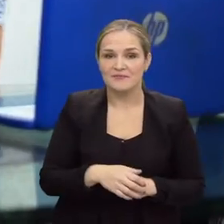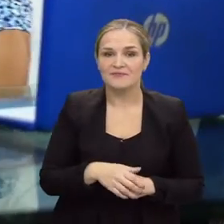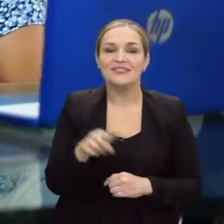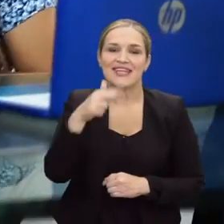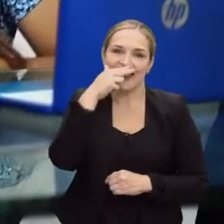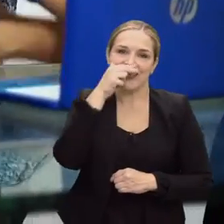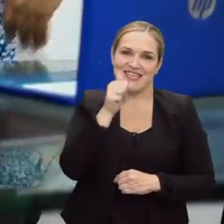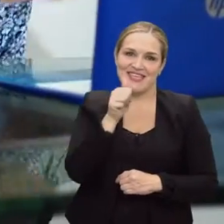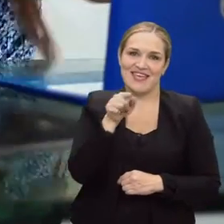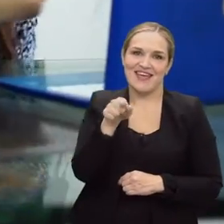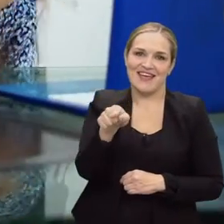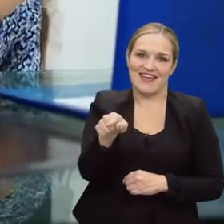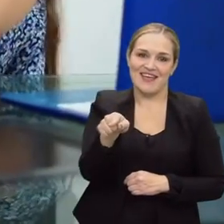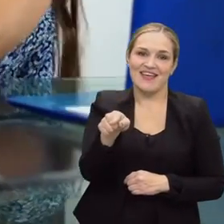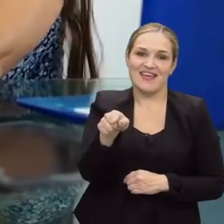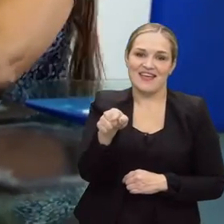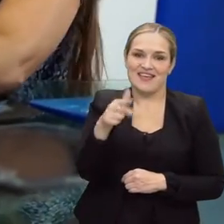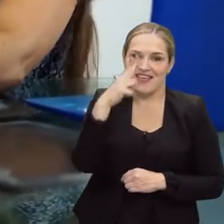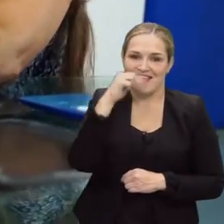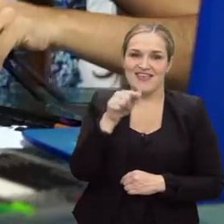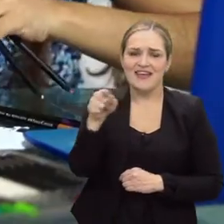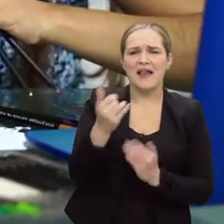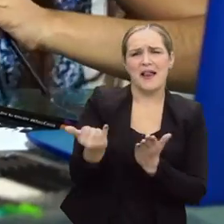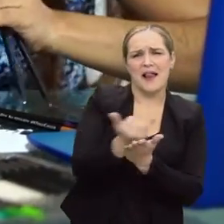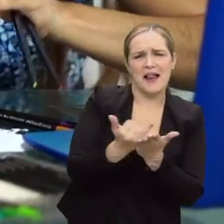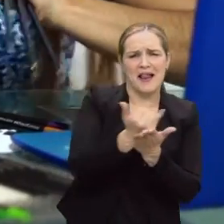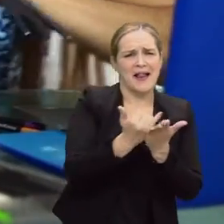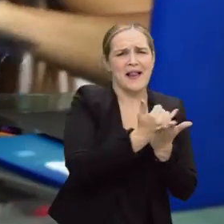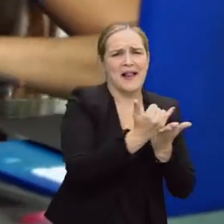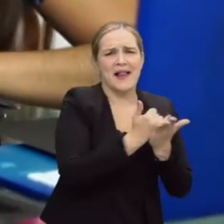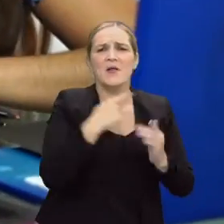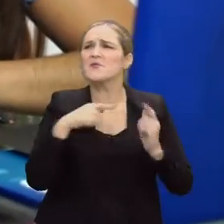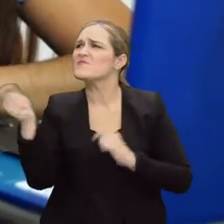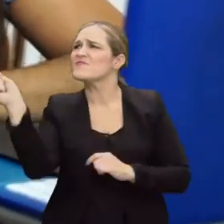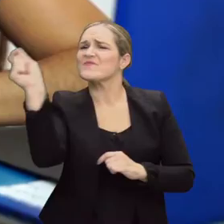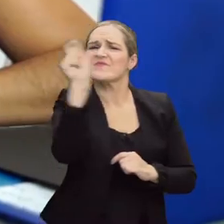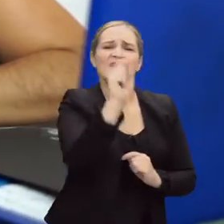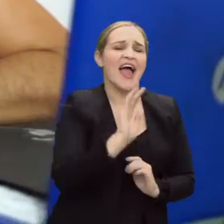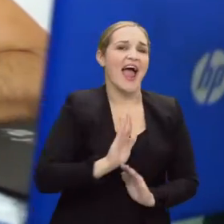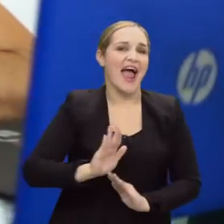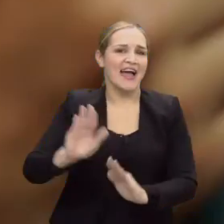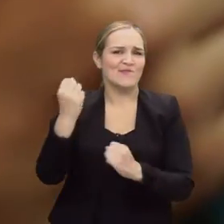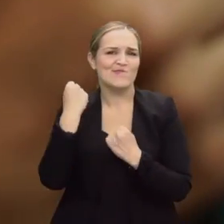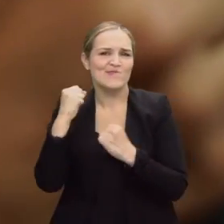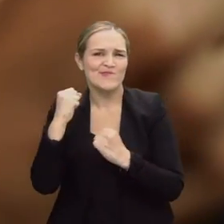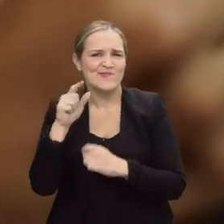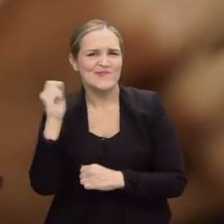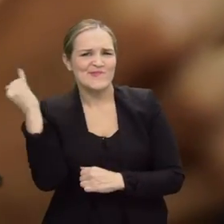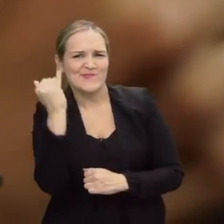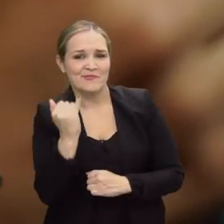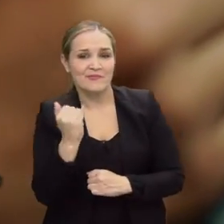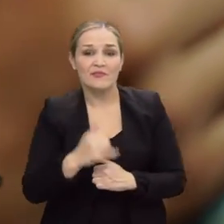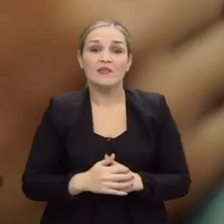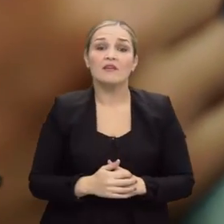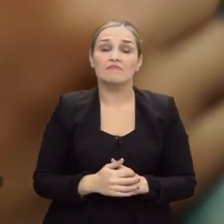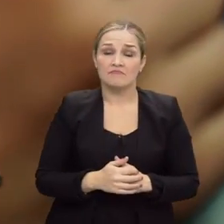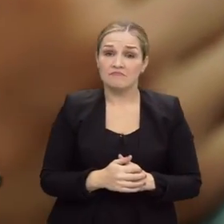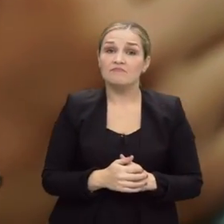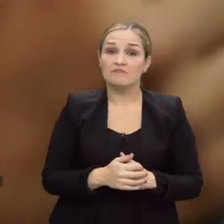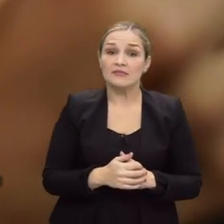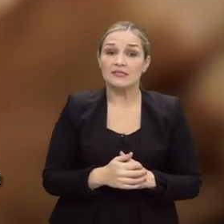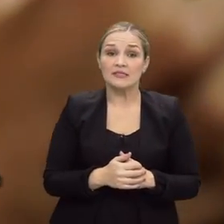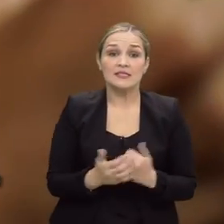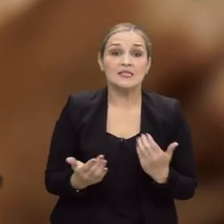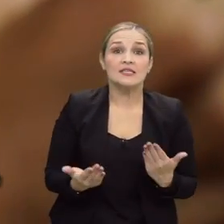La niña sí, desde que nació es rayes, rayes, colores y todo lo demás. Creo que la